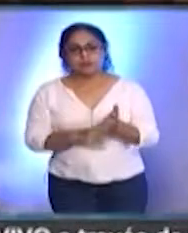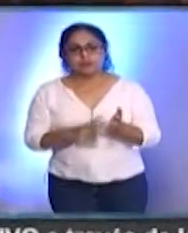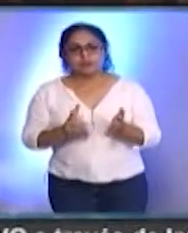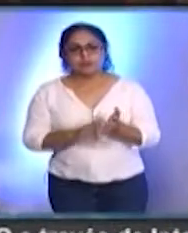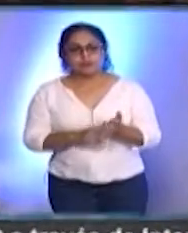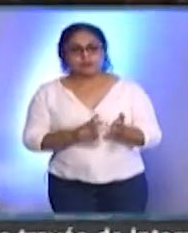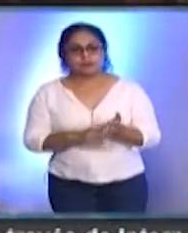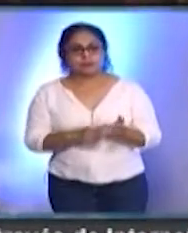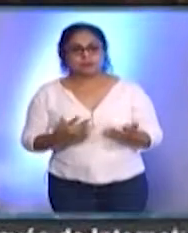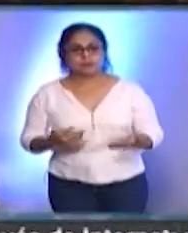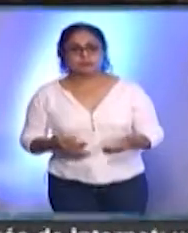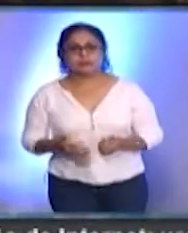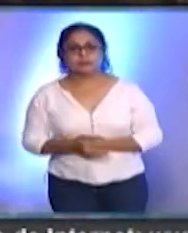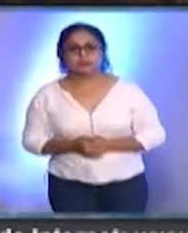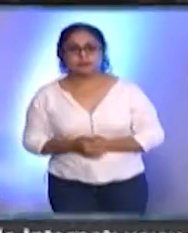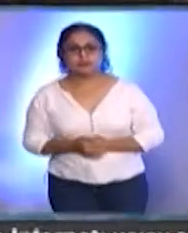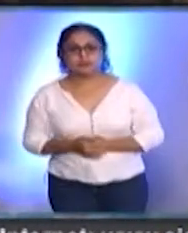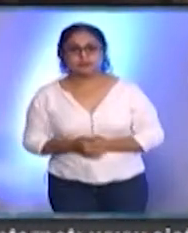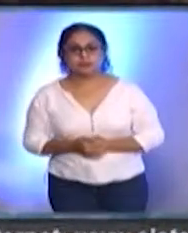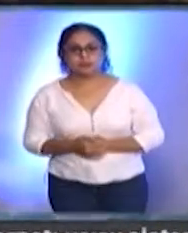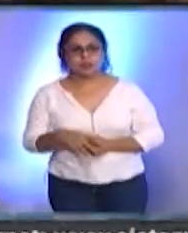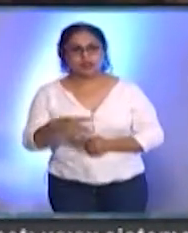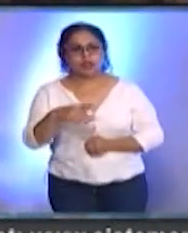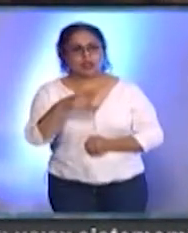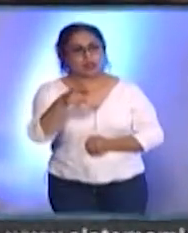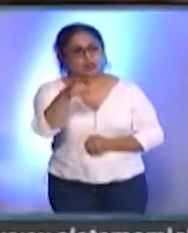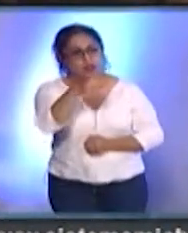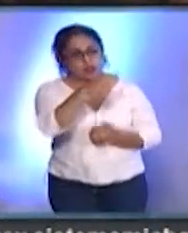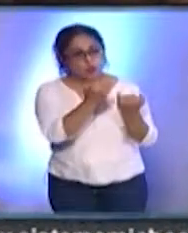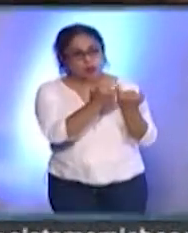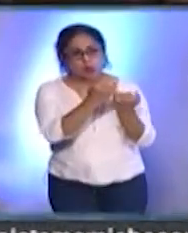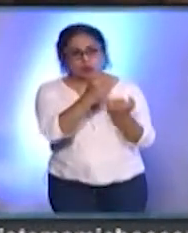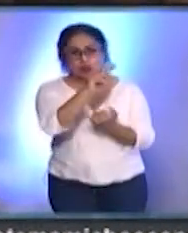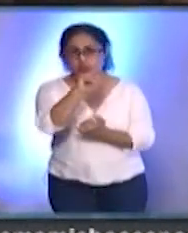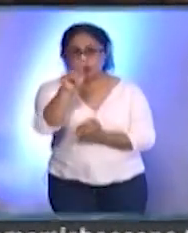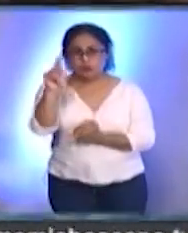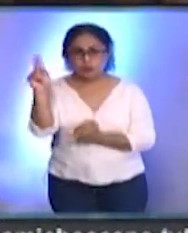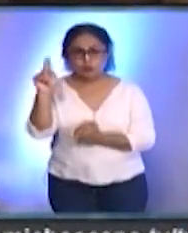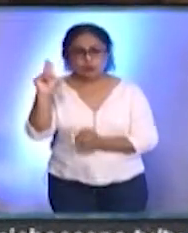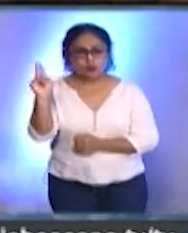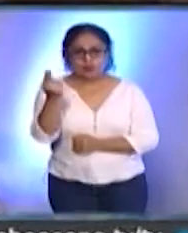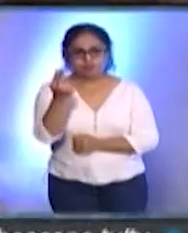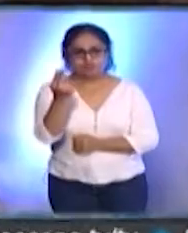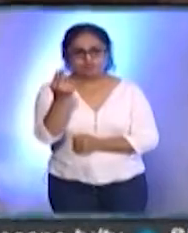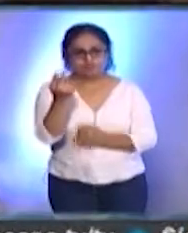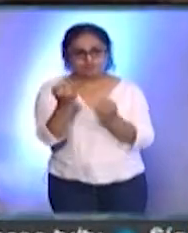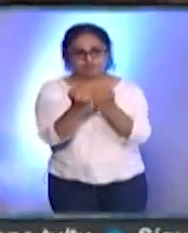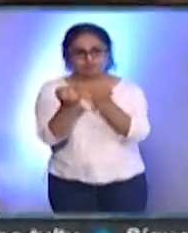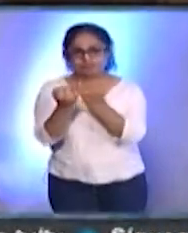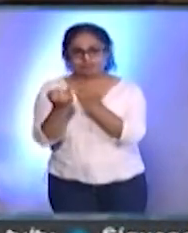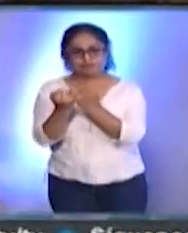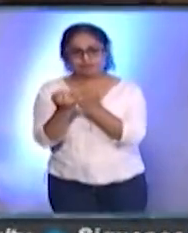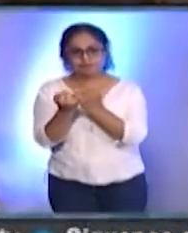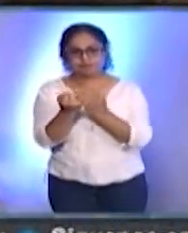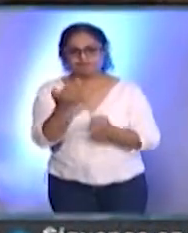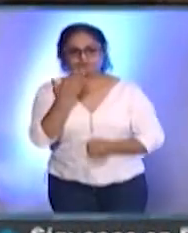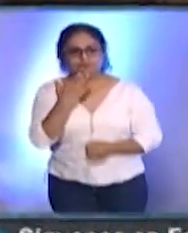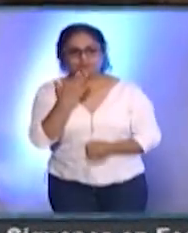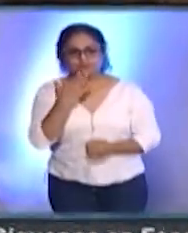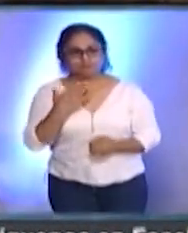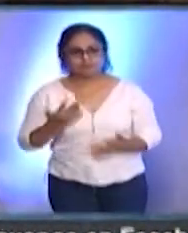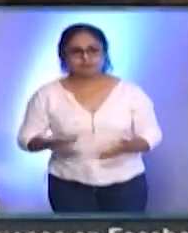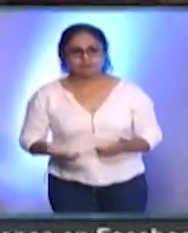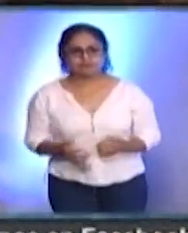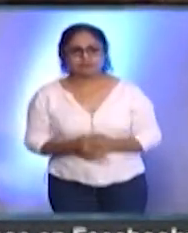nuestra. No cualquiera de las universidades tiene una facultad de derecho como la nuestra,